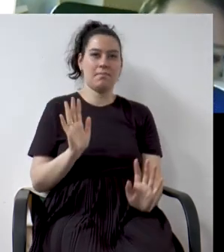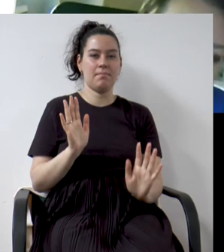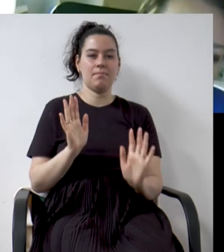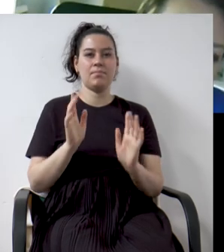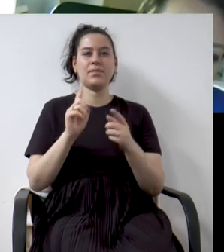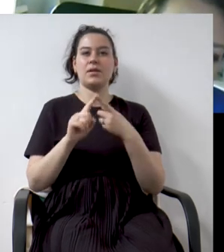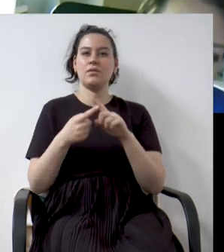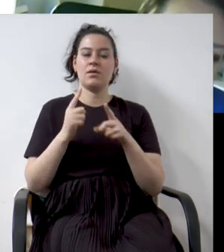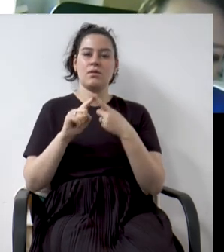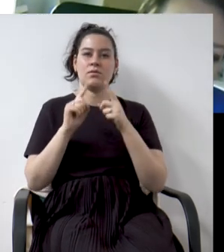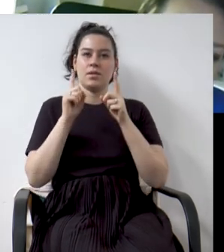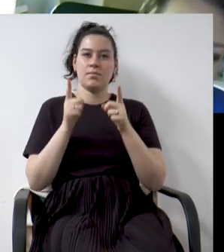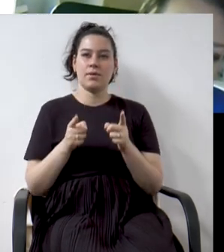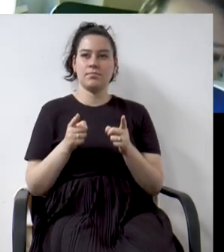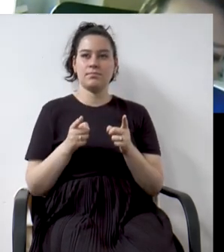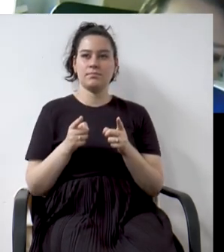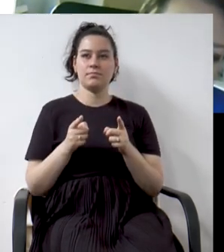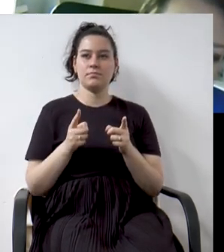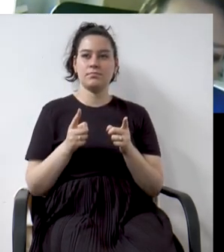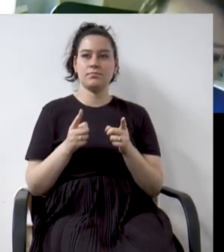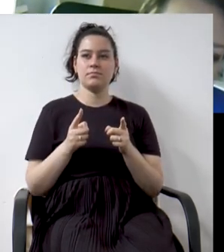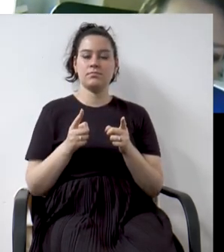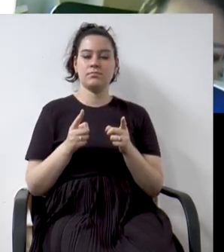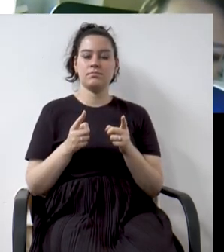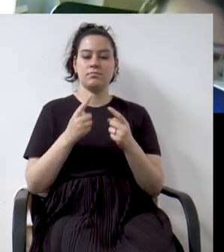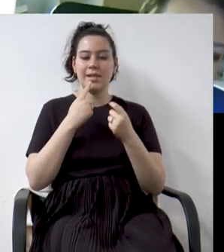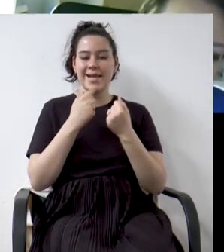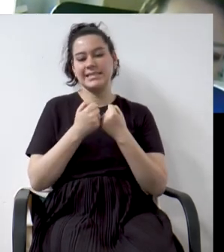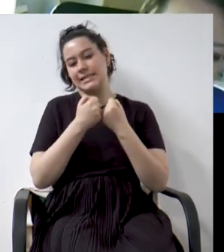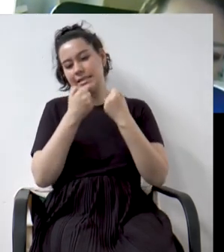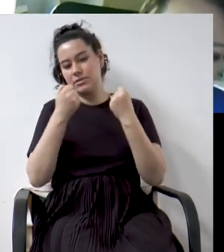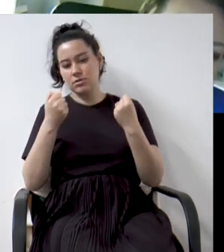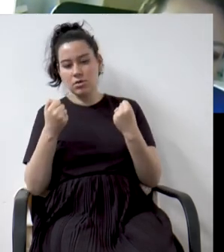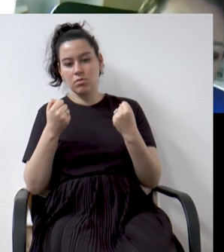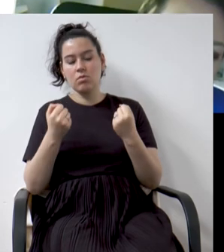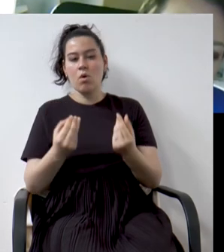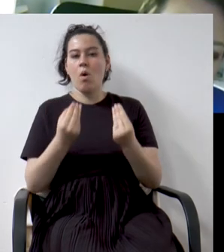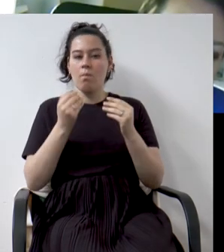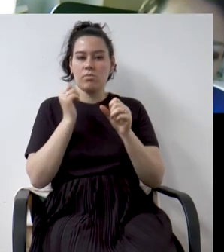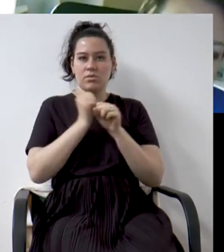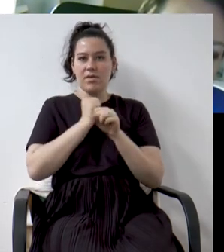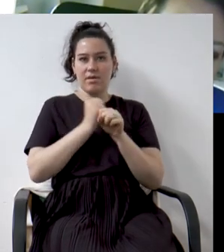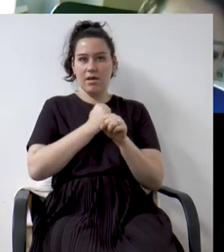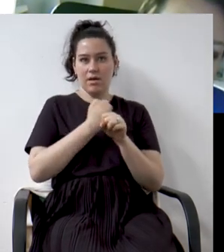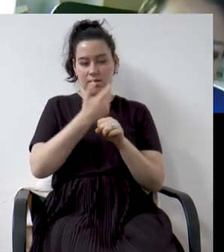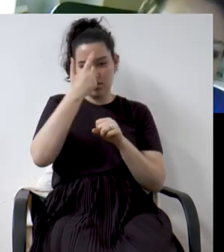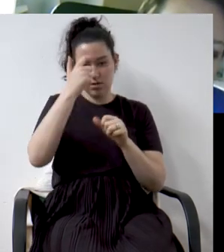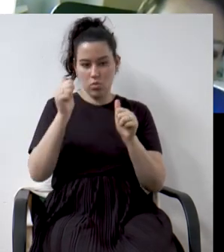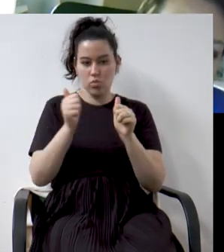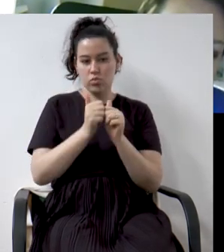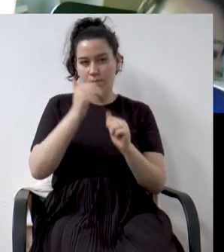Tiene que ver también con las unidades de extensión y cómo trabajan el tema junto con los docentes